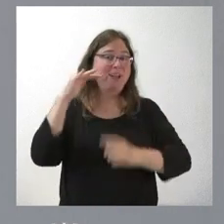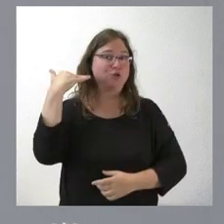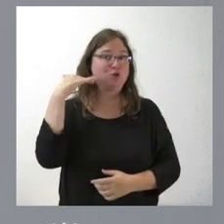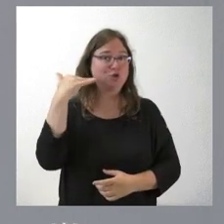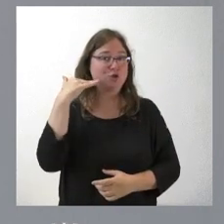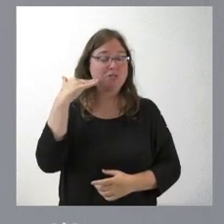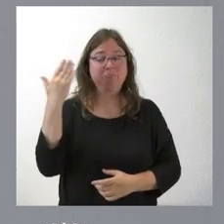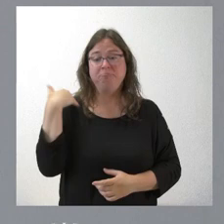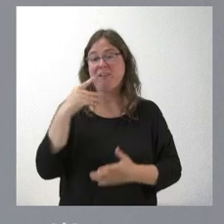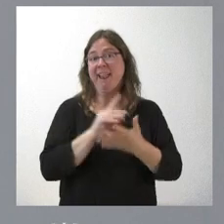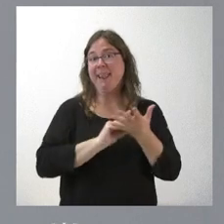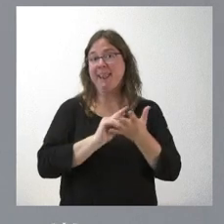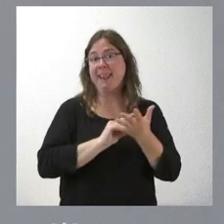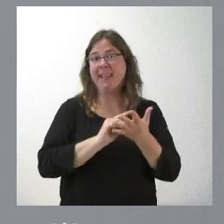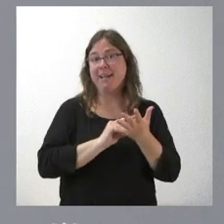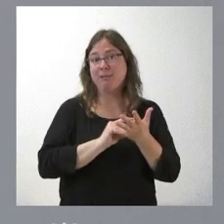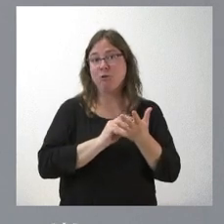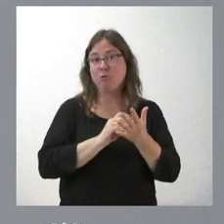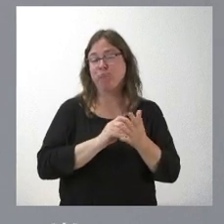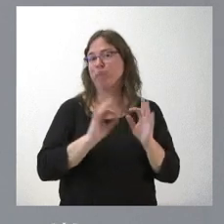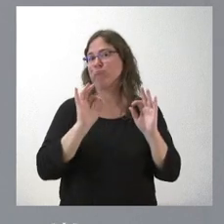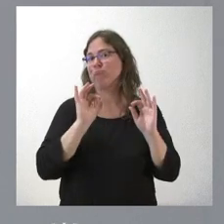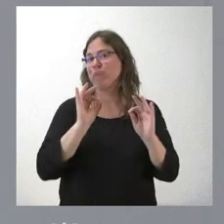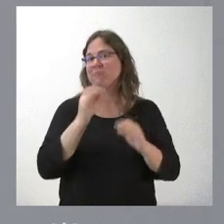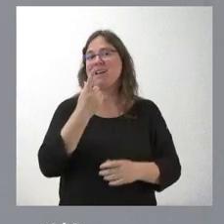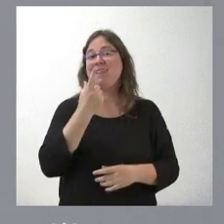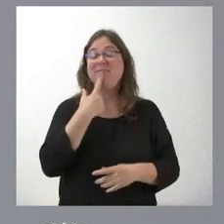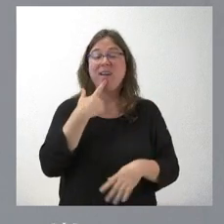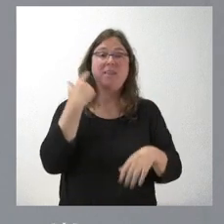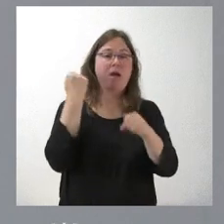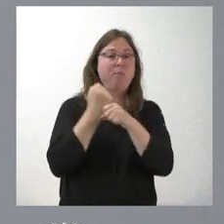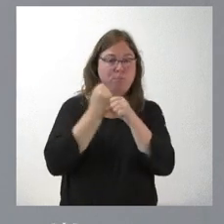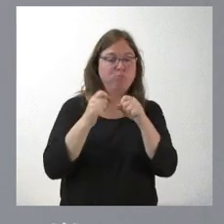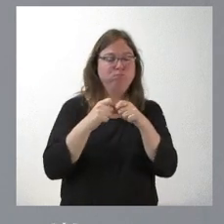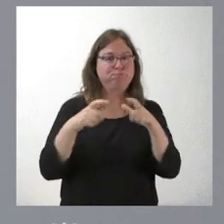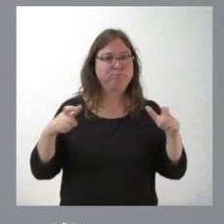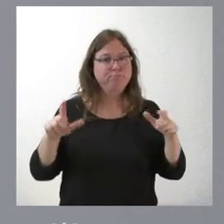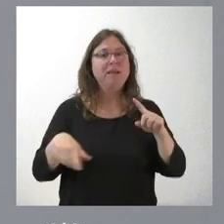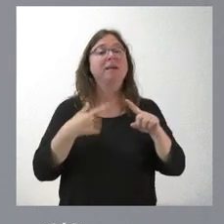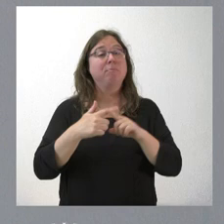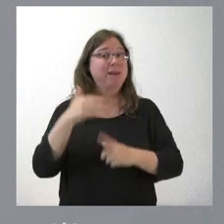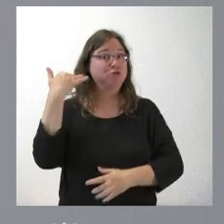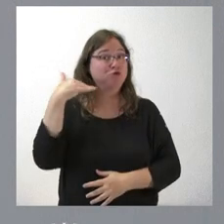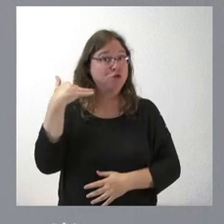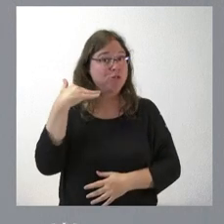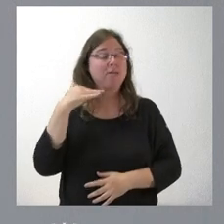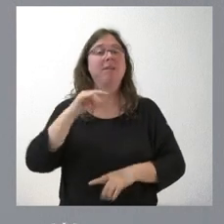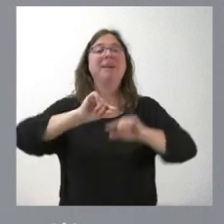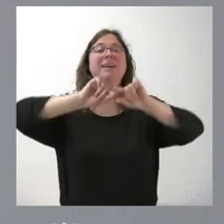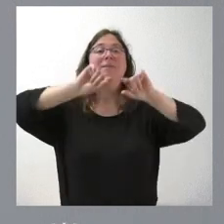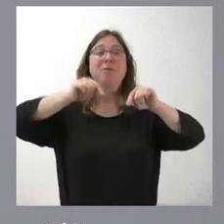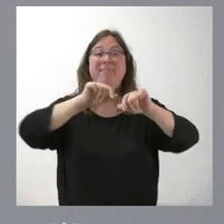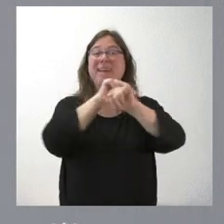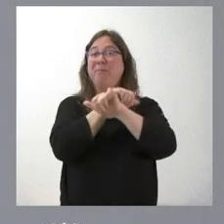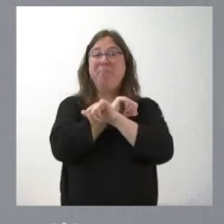que los últimos datos reflejan claramente que este empleo se está creando y que Soria está entre las provincias de España con menor nivel de tasa de